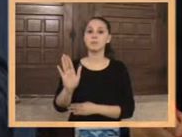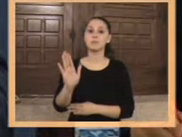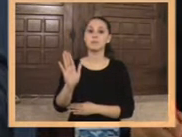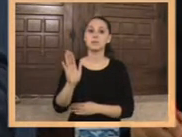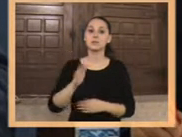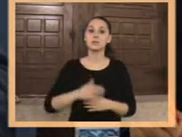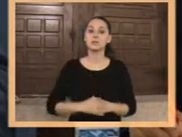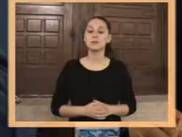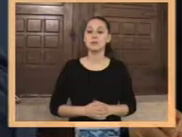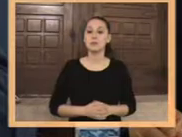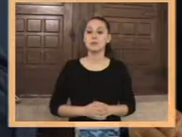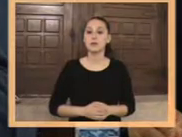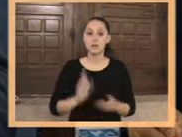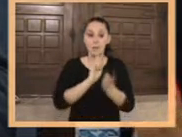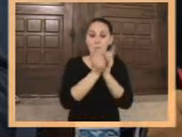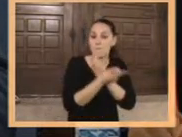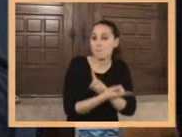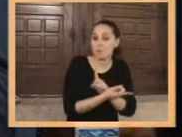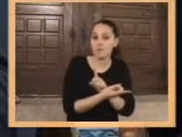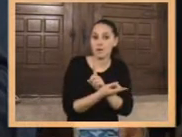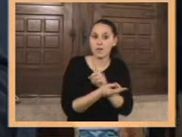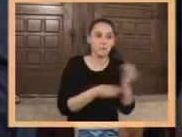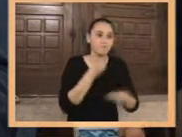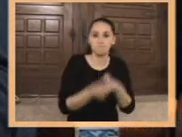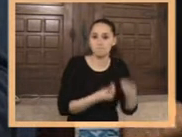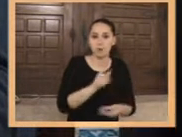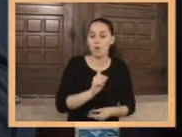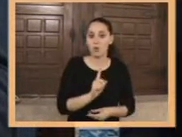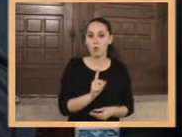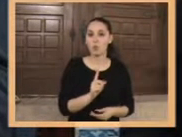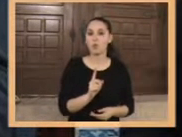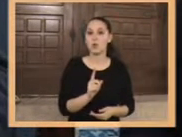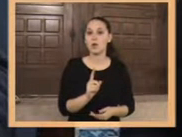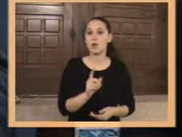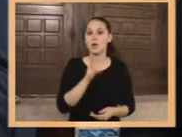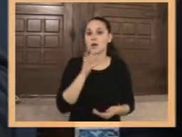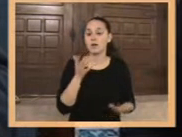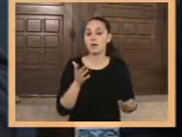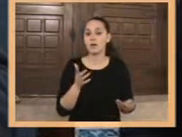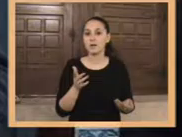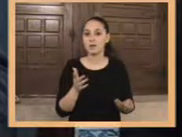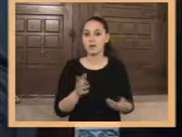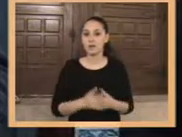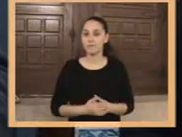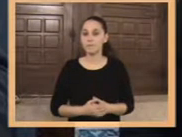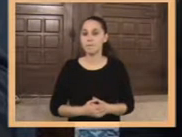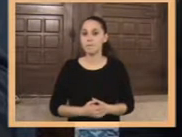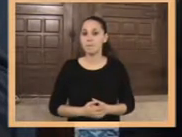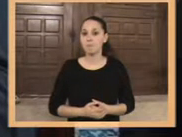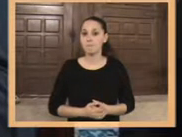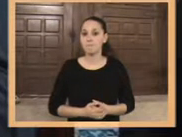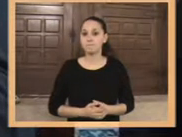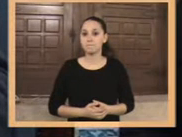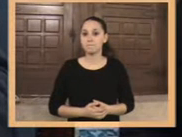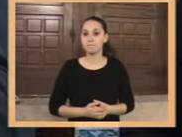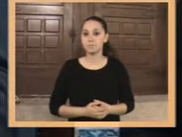se retracten de esa modificación legal que ya en su momento dejó las cosas en su sitio el señor Monago, en la